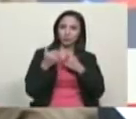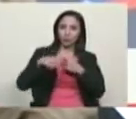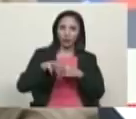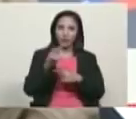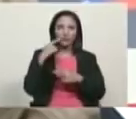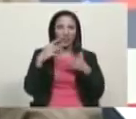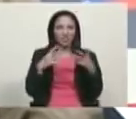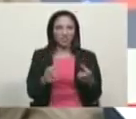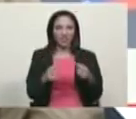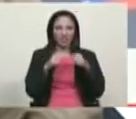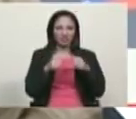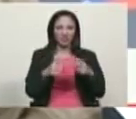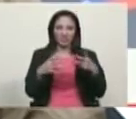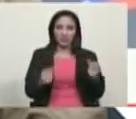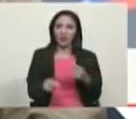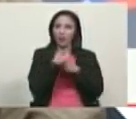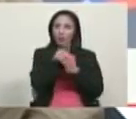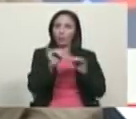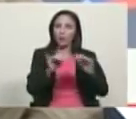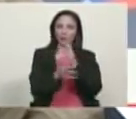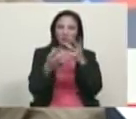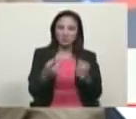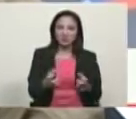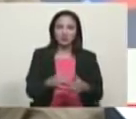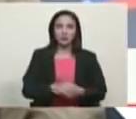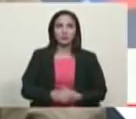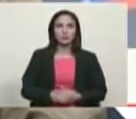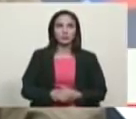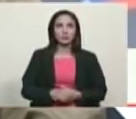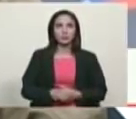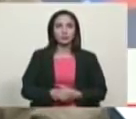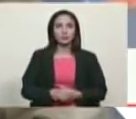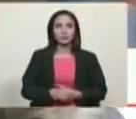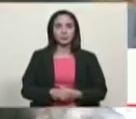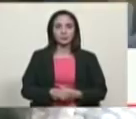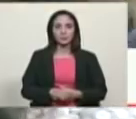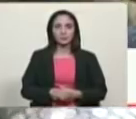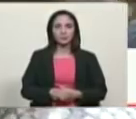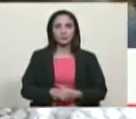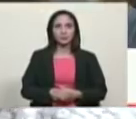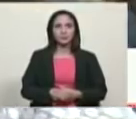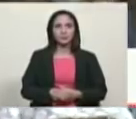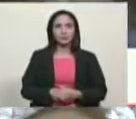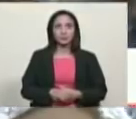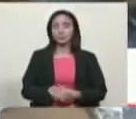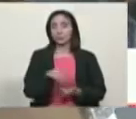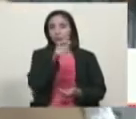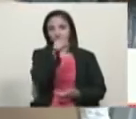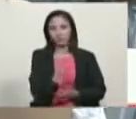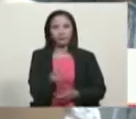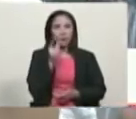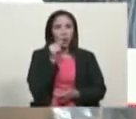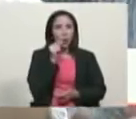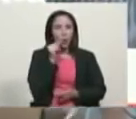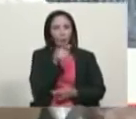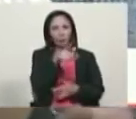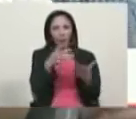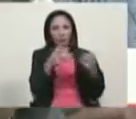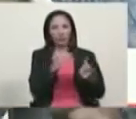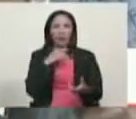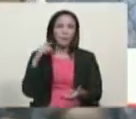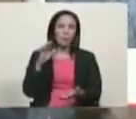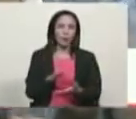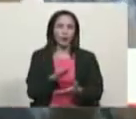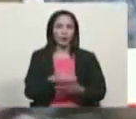se seca. Y tú te vas a secar. Tú te vas a secar. Pedro Sánchez.